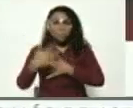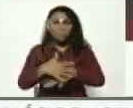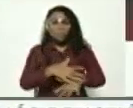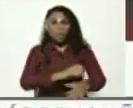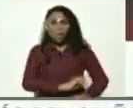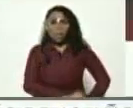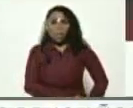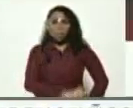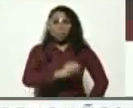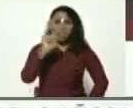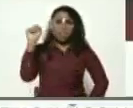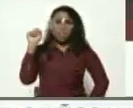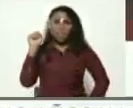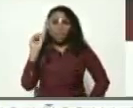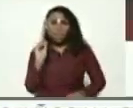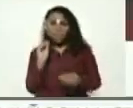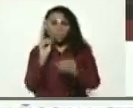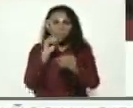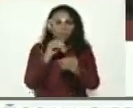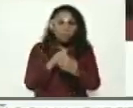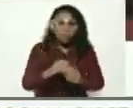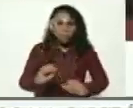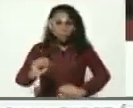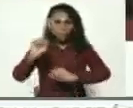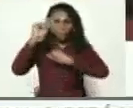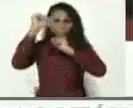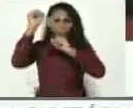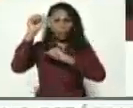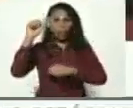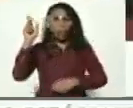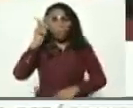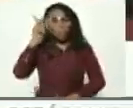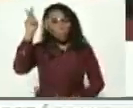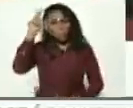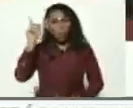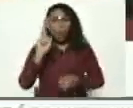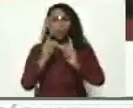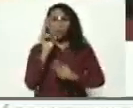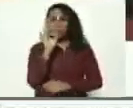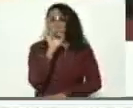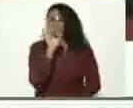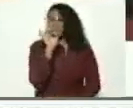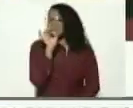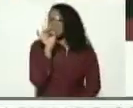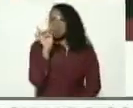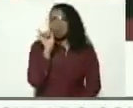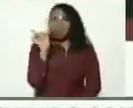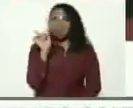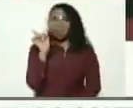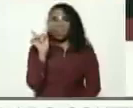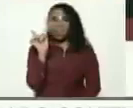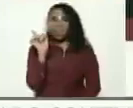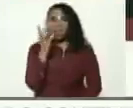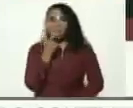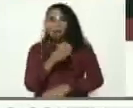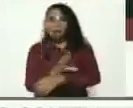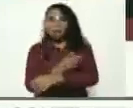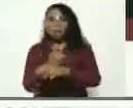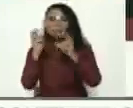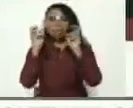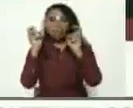libertador entra triunfante a Lima y algunos cifrinos de allá le cantan un